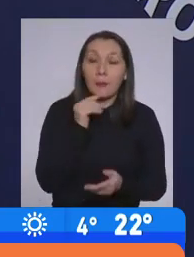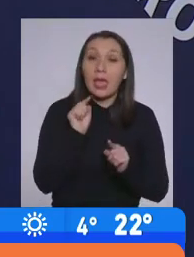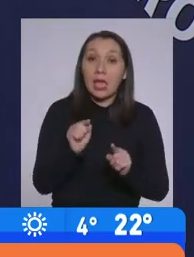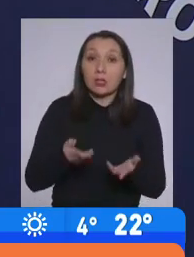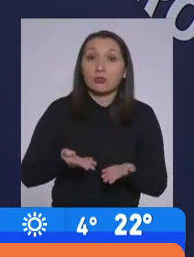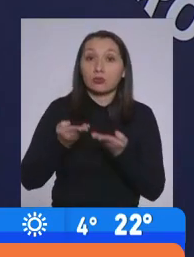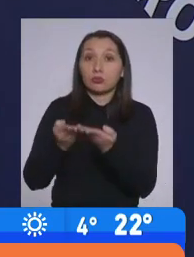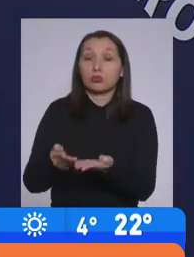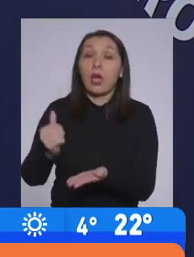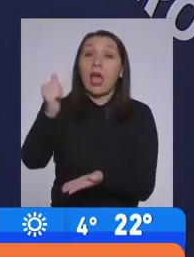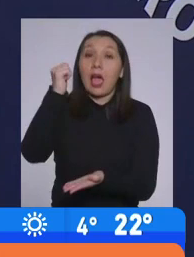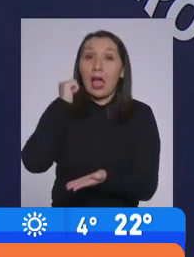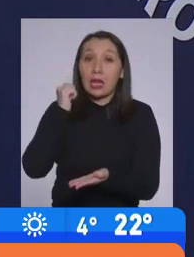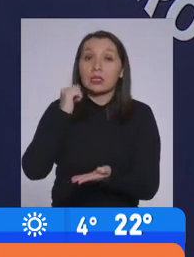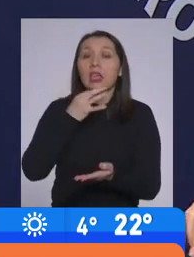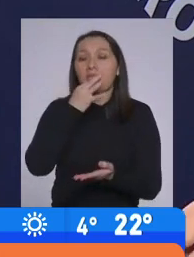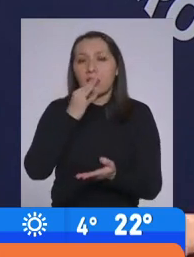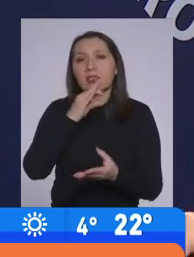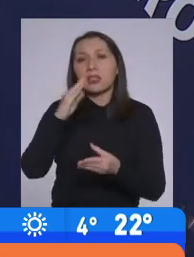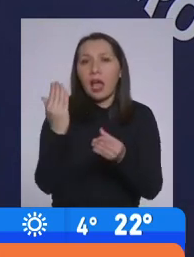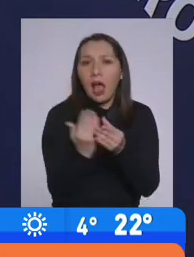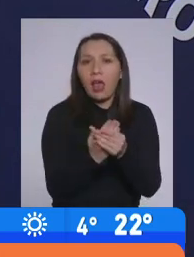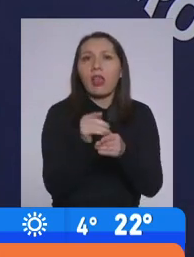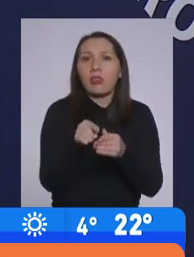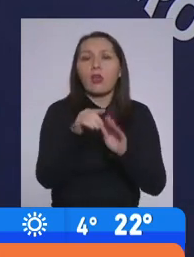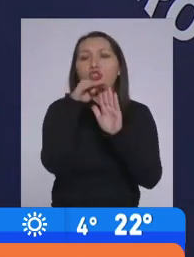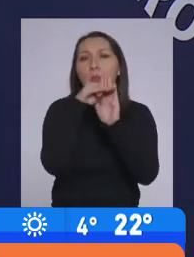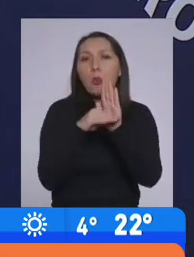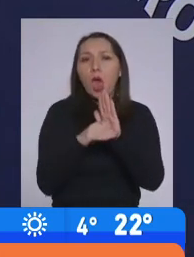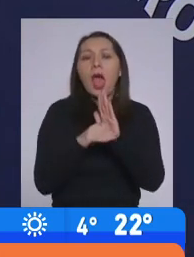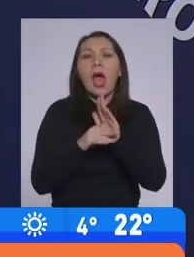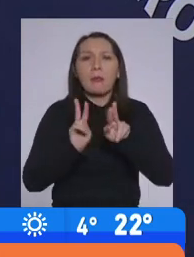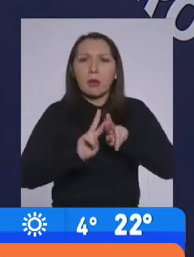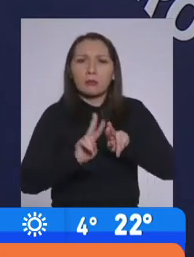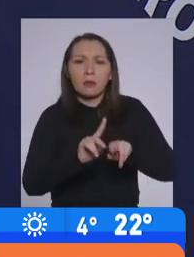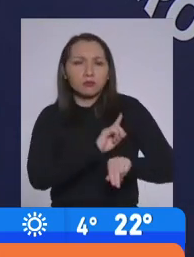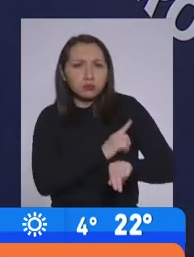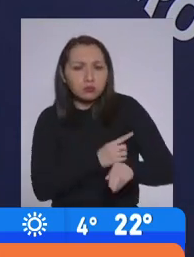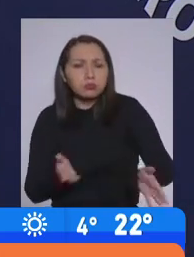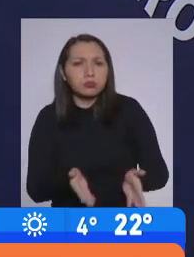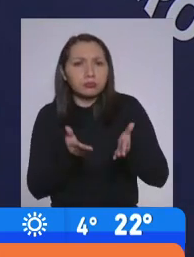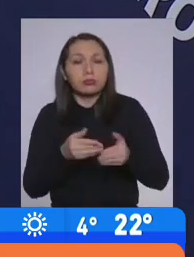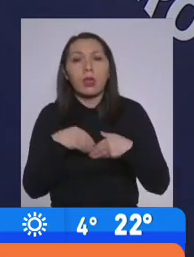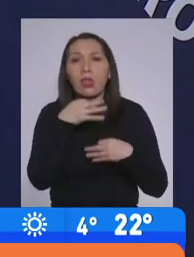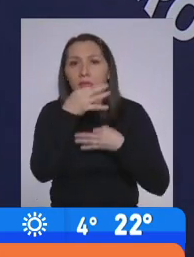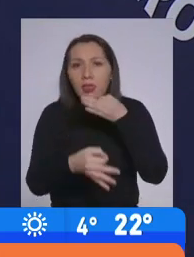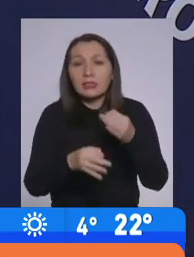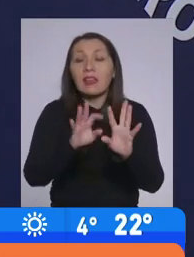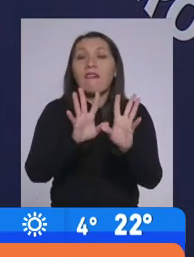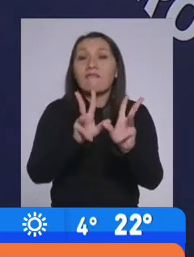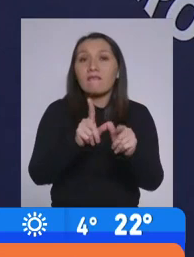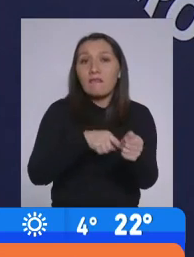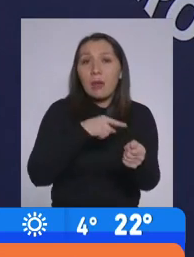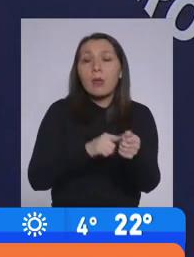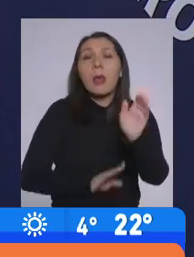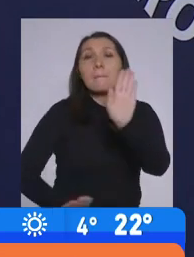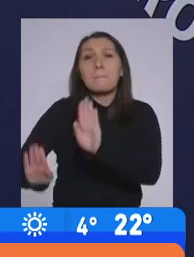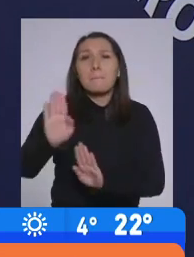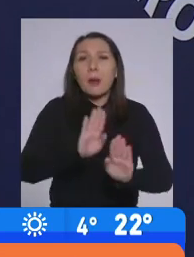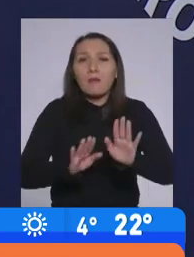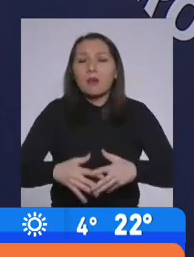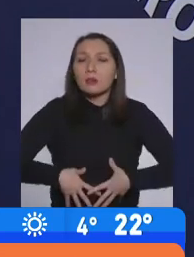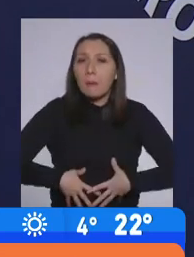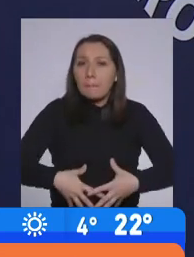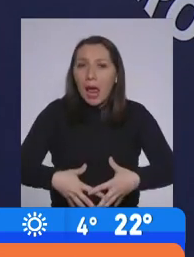que se entregó en el día de ayer es parte de un programa de fortalecer y de llevar a la familia el programa de prevención de